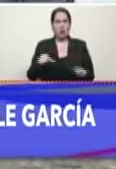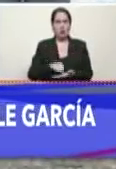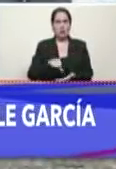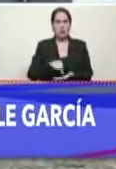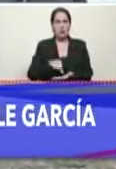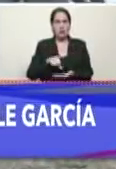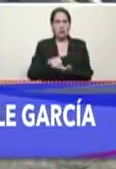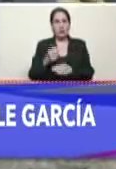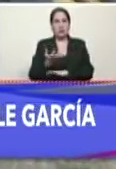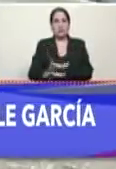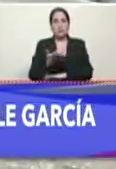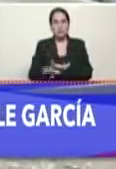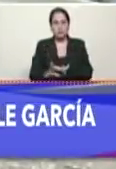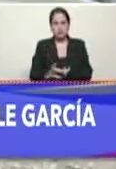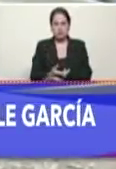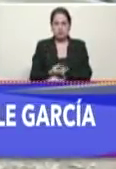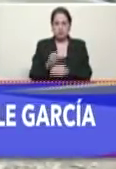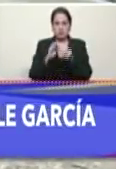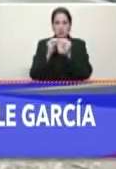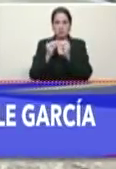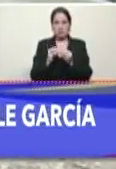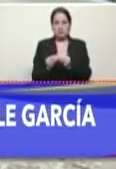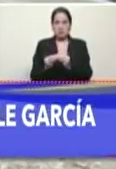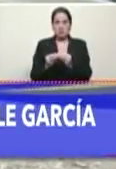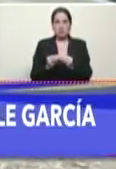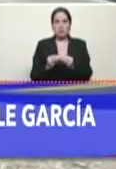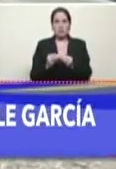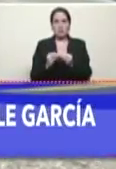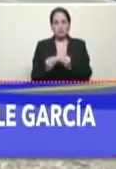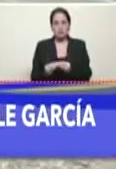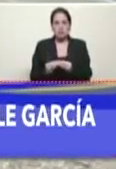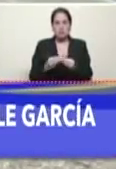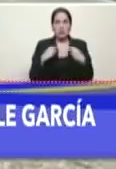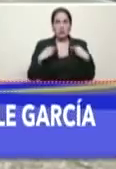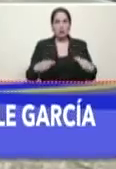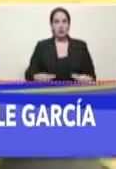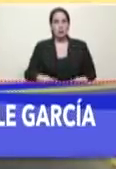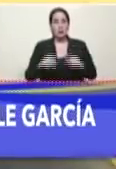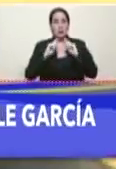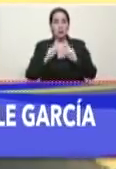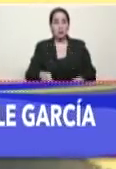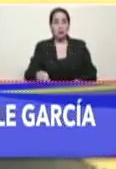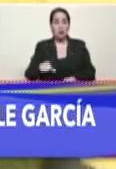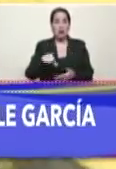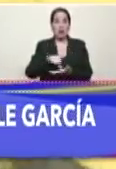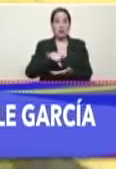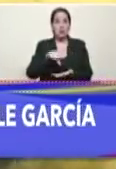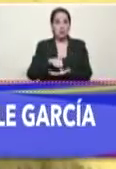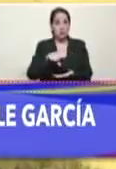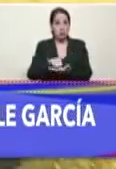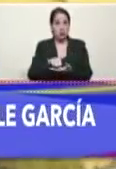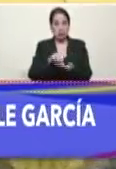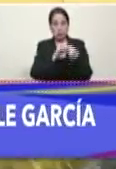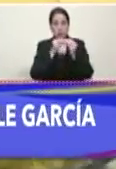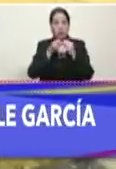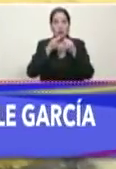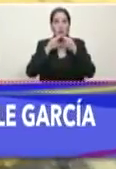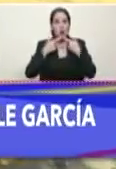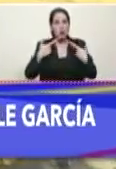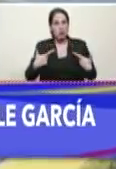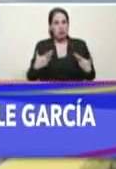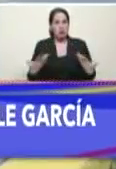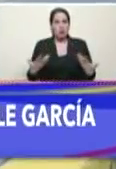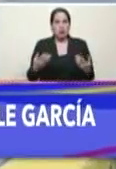Maturín, embelleciendo nuestra ciudad, humanizando la ciudad para que nuestro pueblo, para